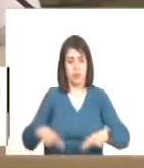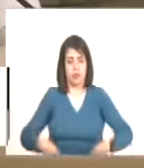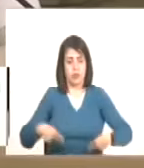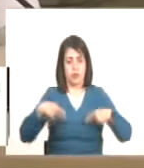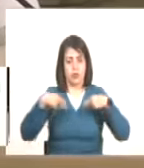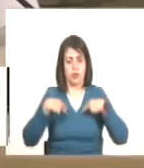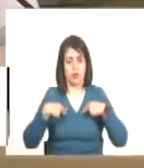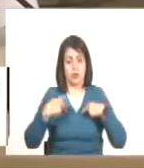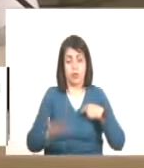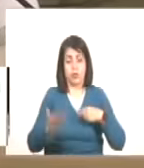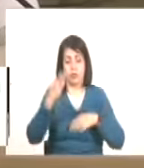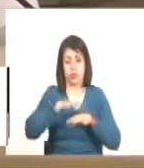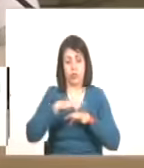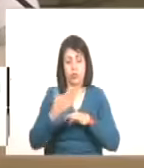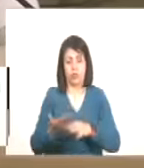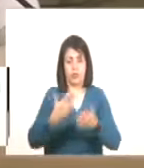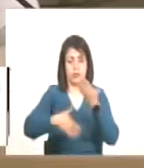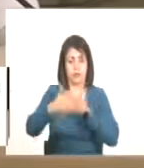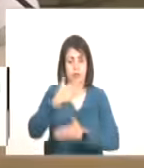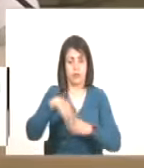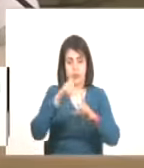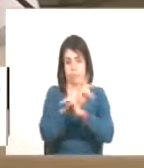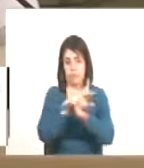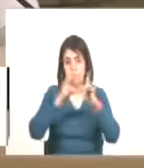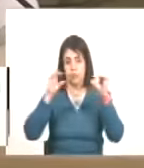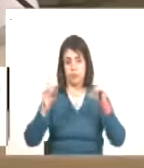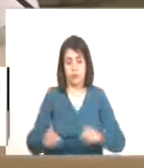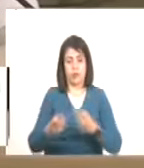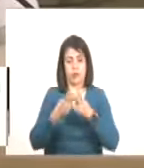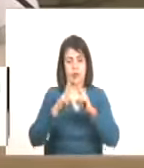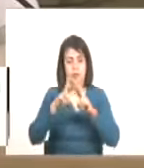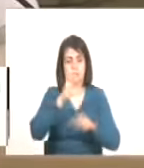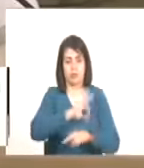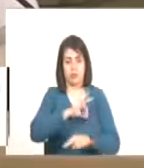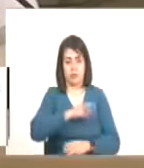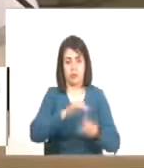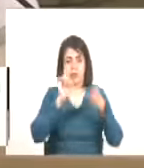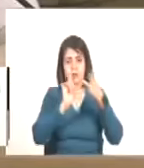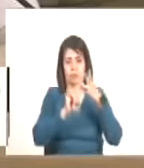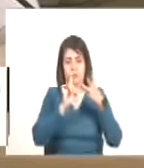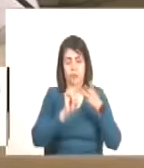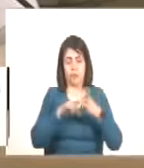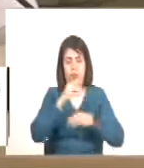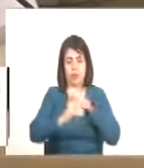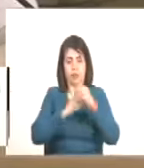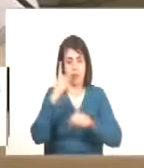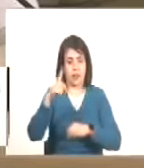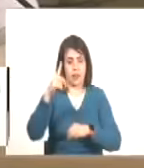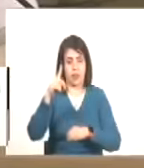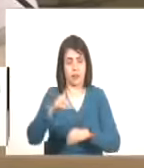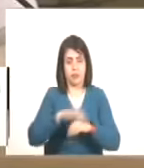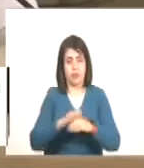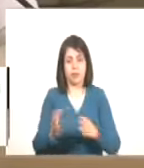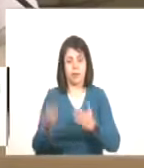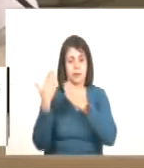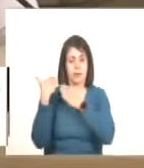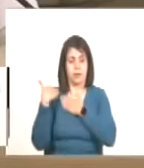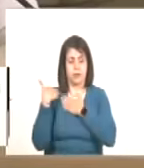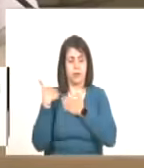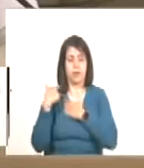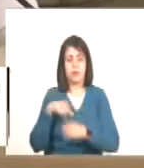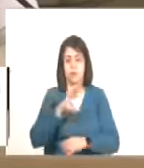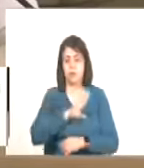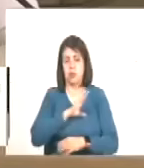humanos como fundamento de la convivencia democrática y de la paz social. 3. Ejercer sus derechos y asumir el ejercicio